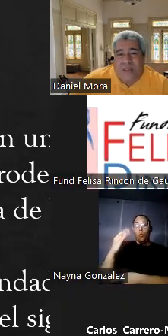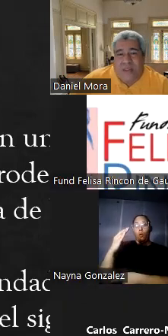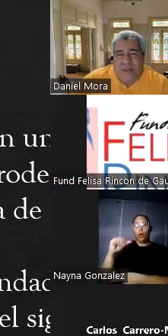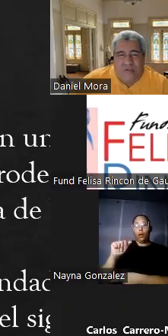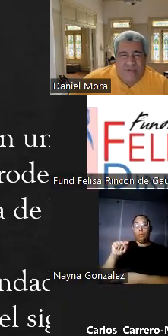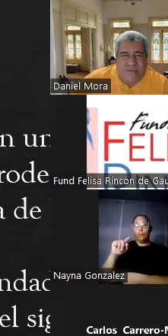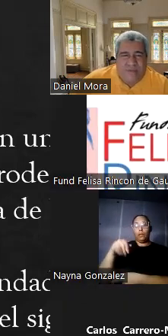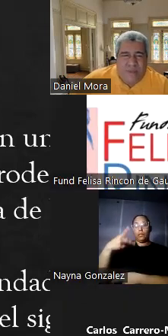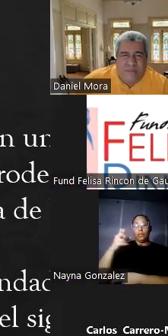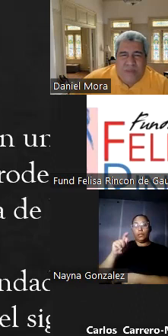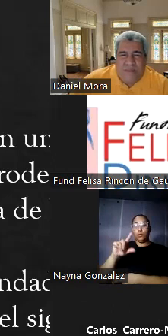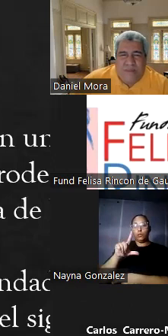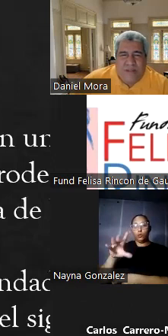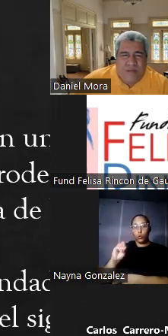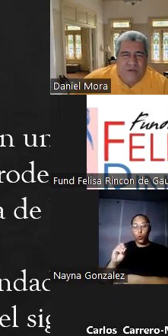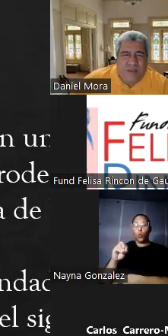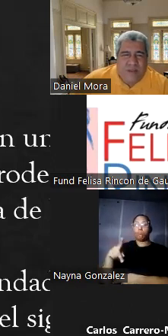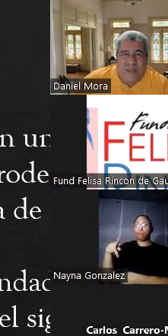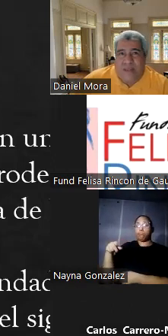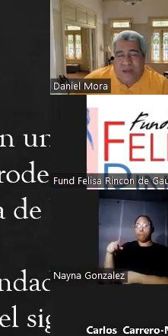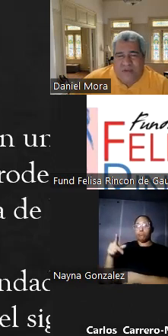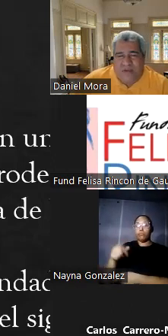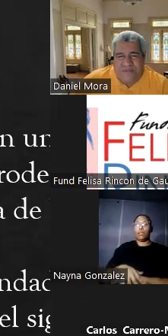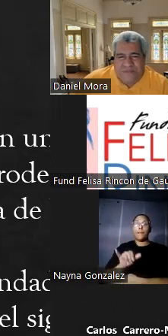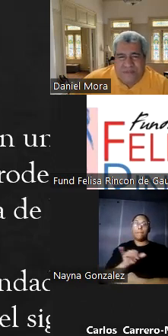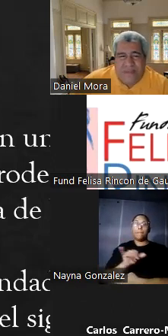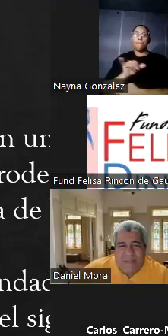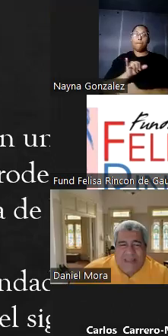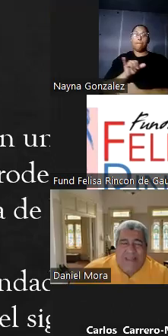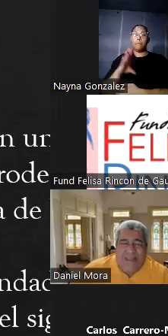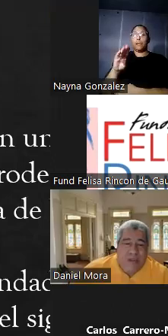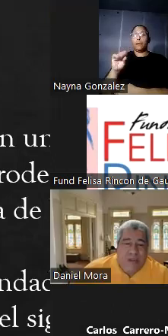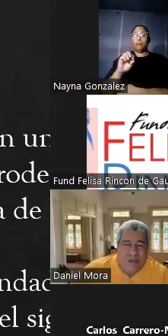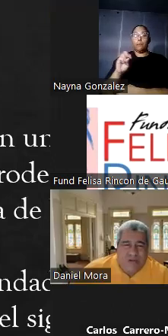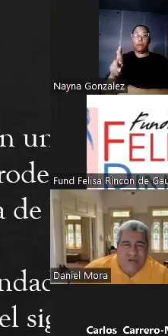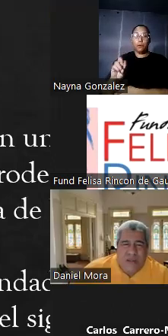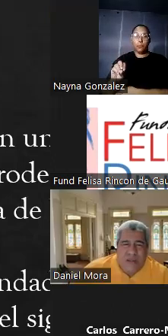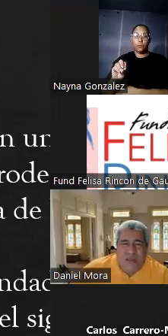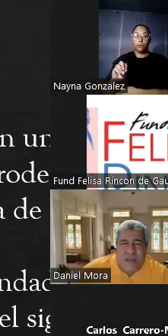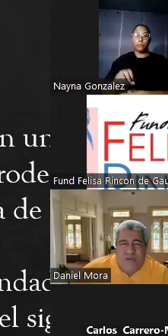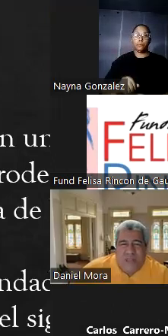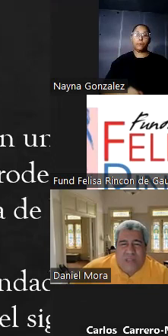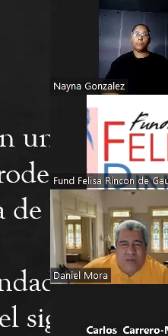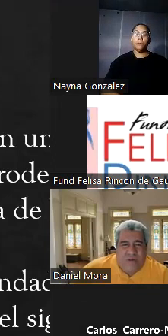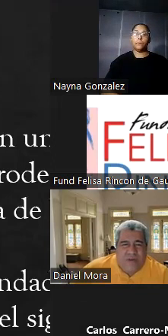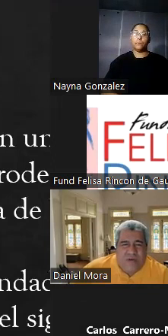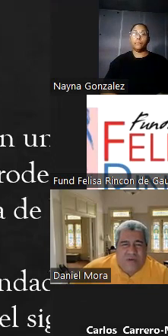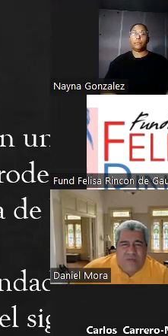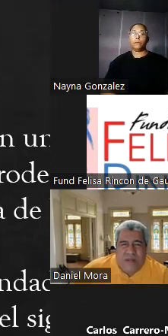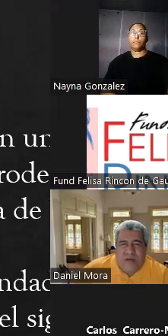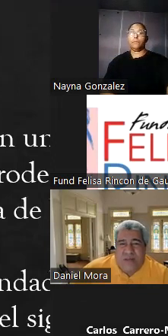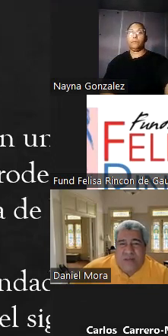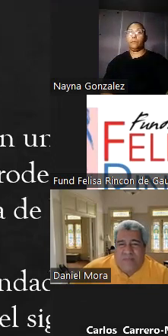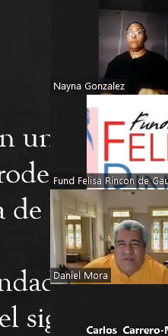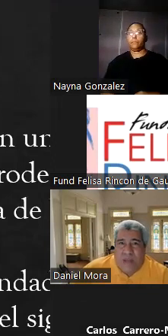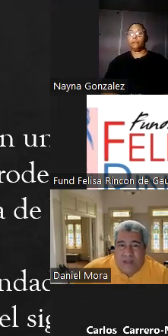conde de Santurce, empodera parte de su nobleza este barrio. Hasta el siglo XVIII, el condado se perfiló como